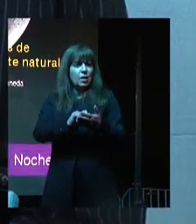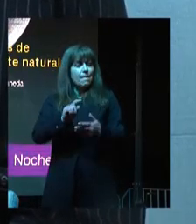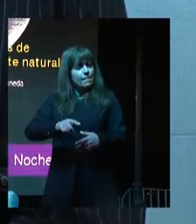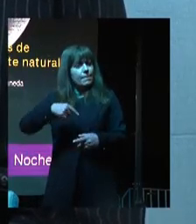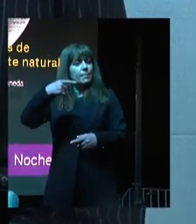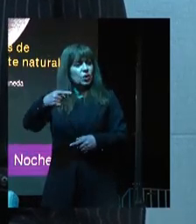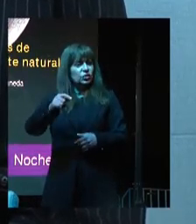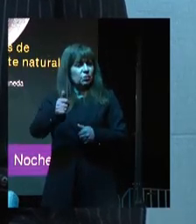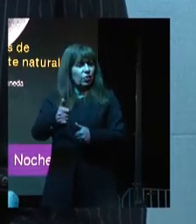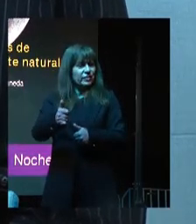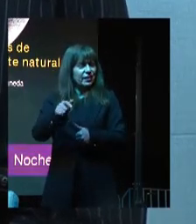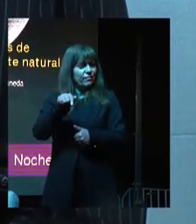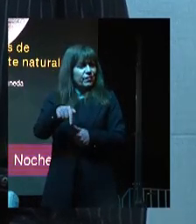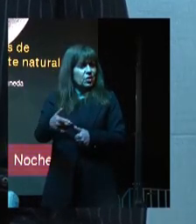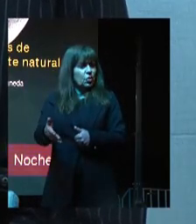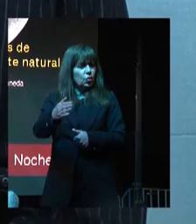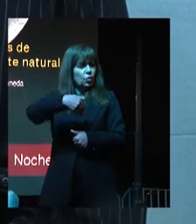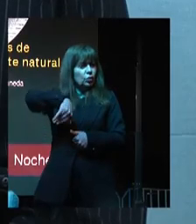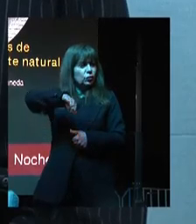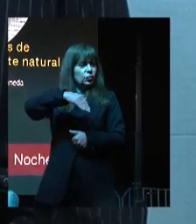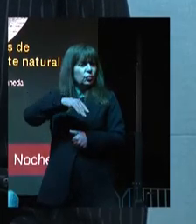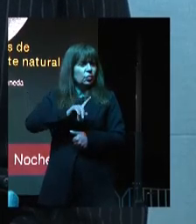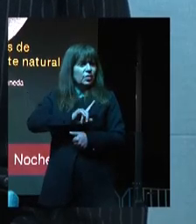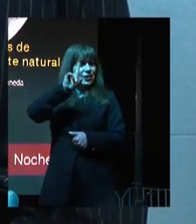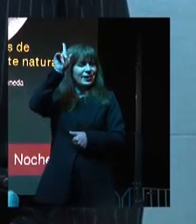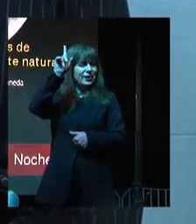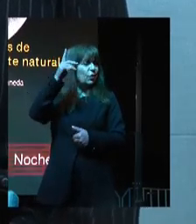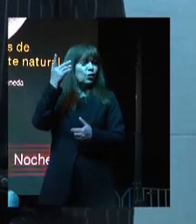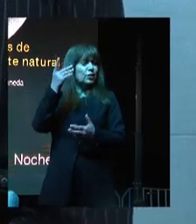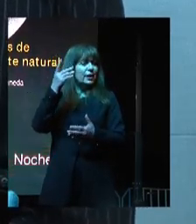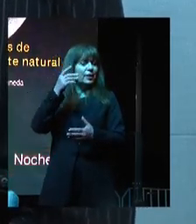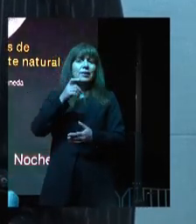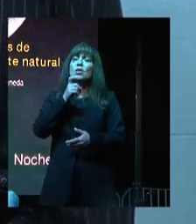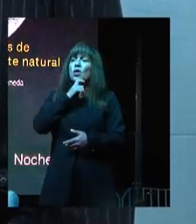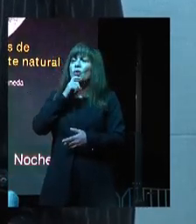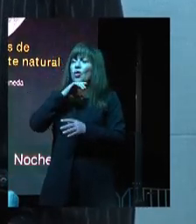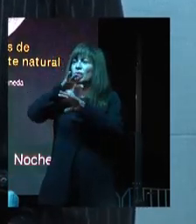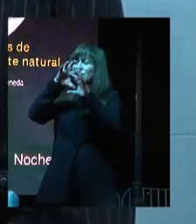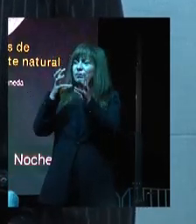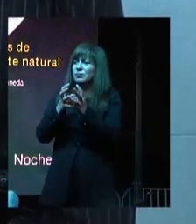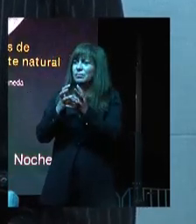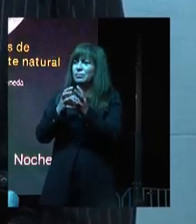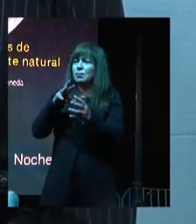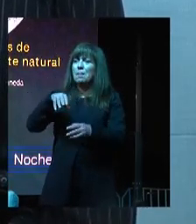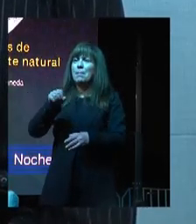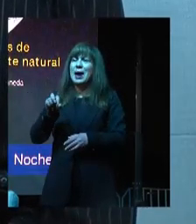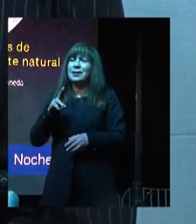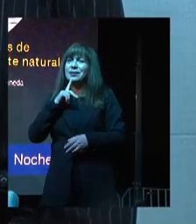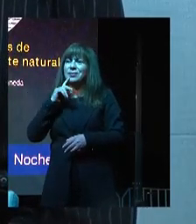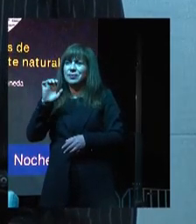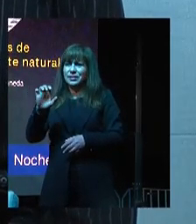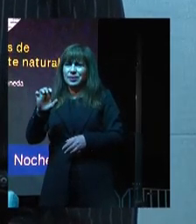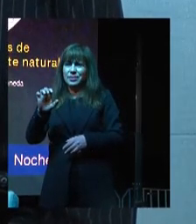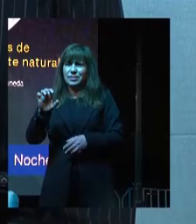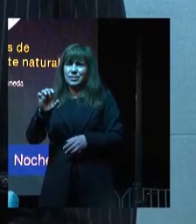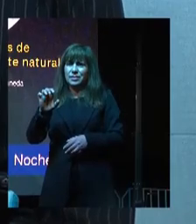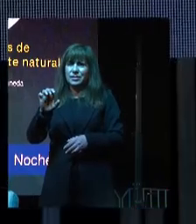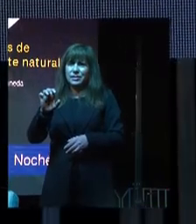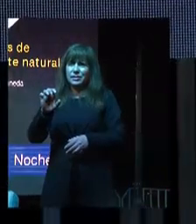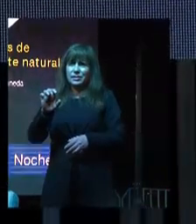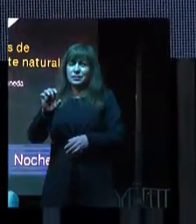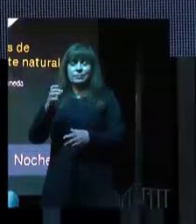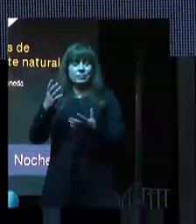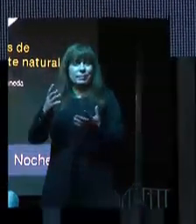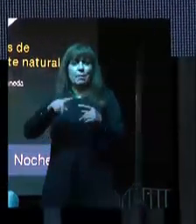desafío que tenemos nosotros es ir a Marte. Pues a la Luna ya fuimos. Ahora el año que viene van a ir mujeres a la Luna.